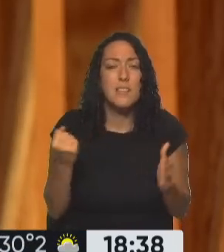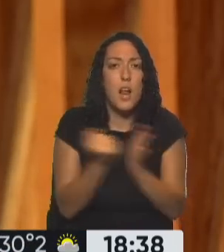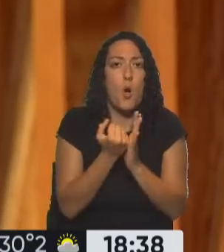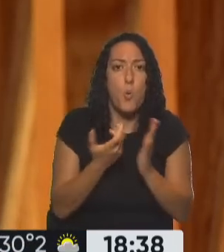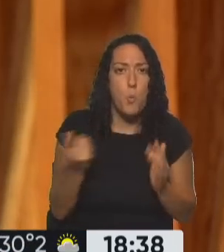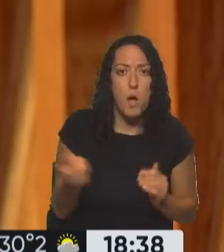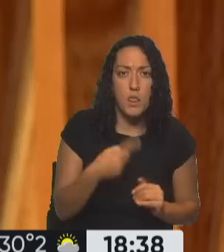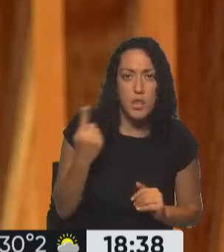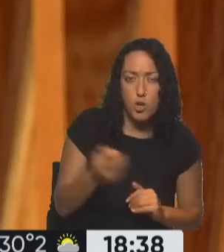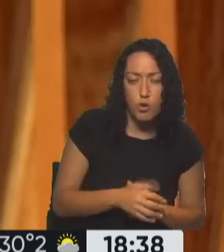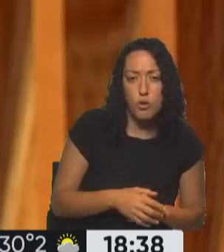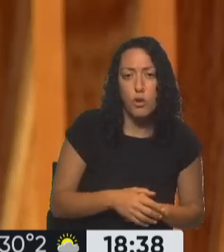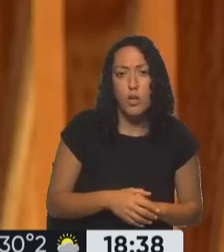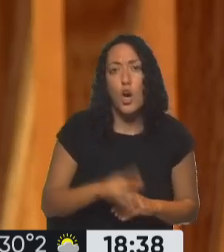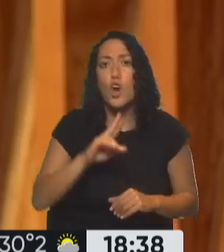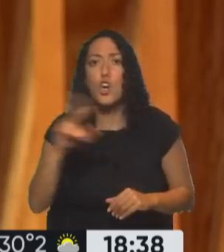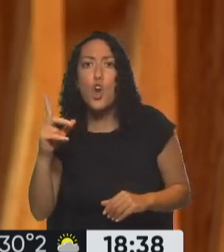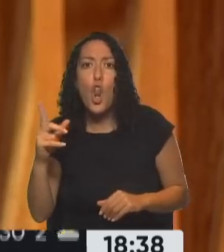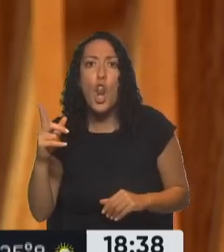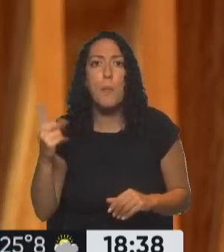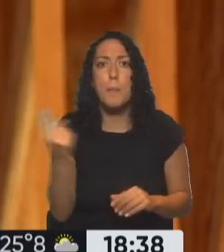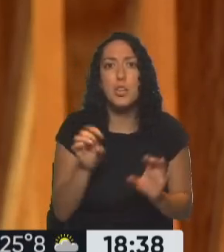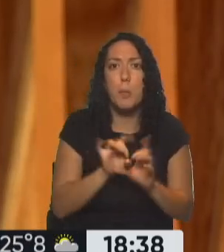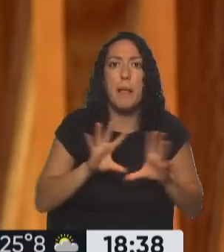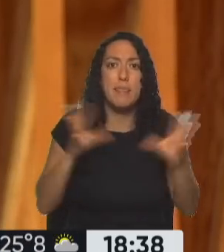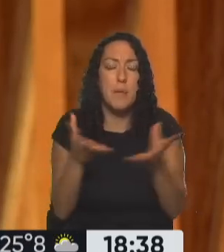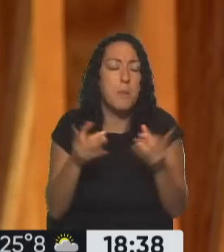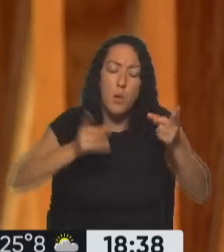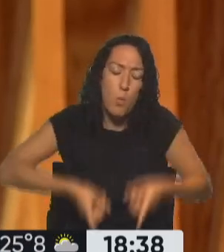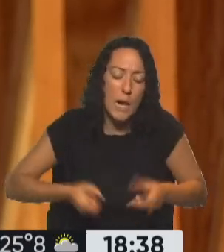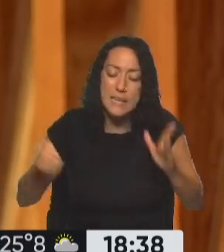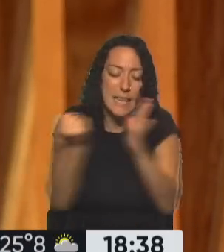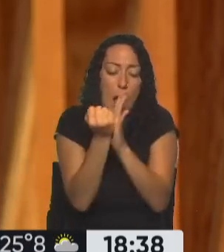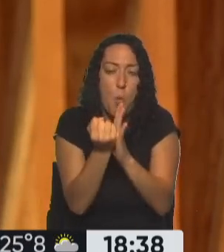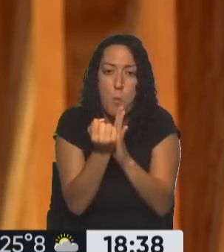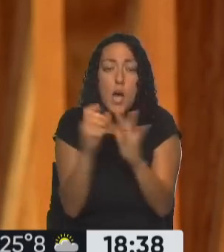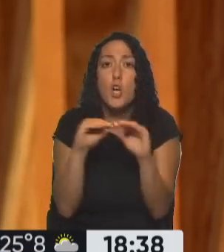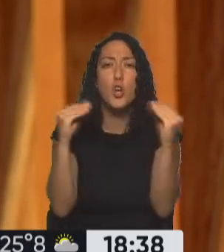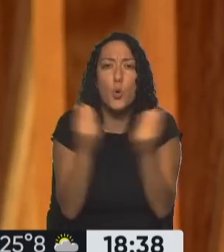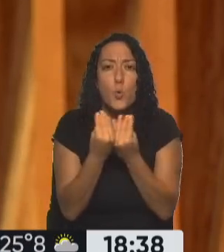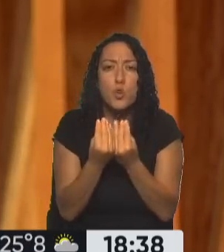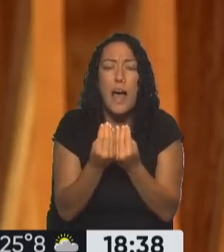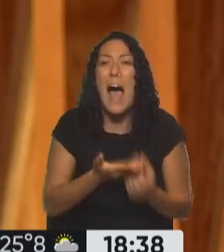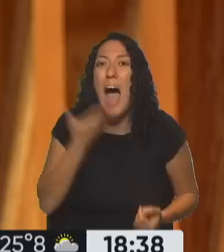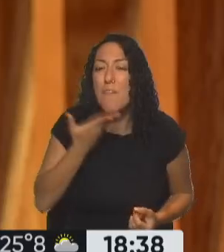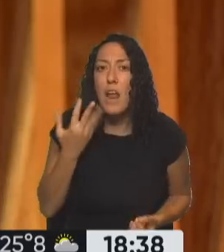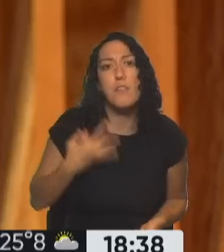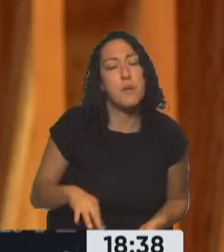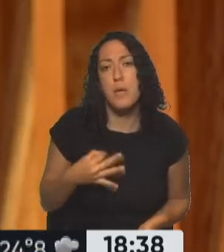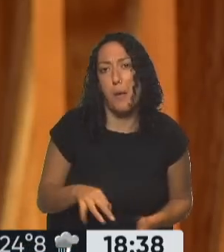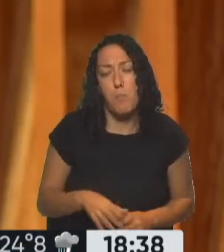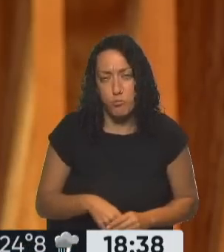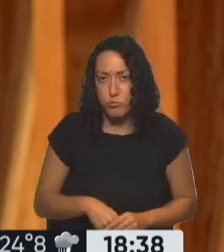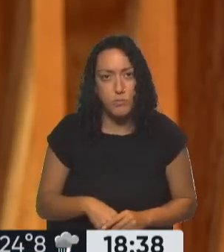en qué rol la hayamos transitado y la conclusión es que es muy necesario hablar, no solamente